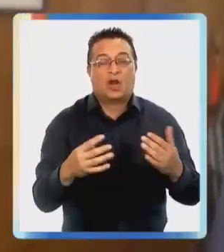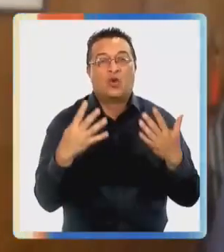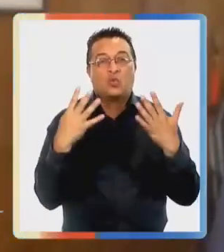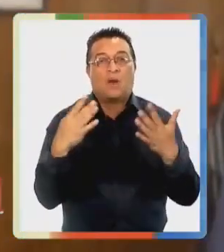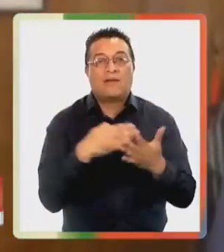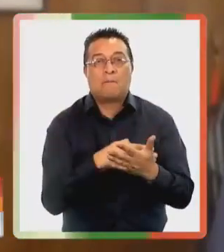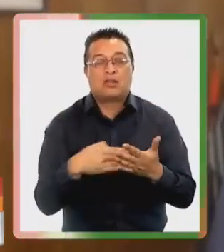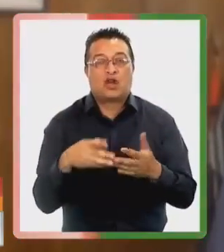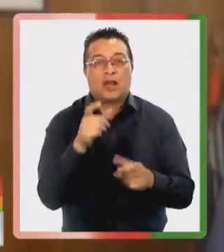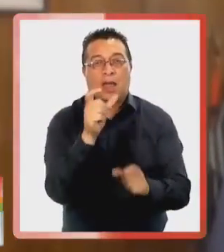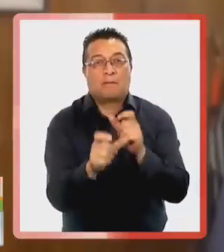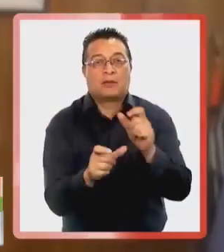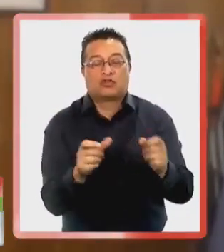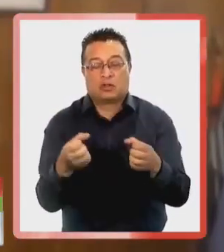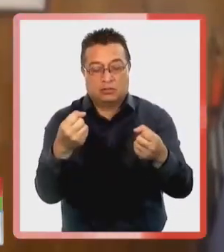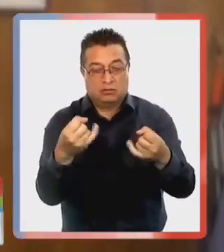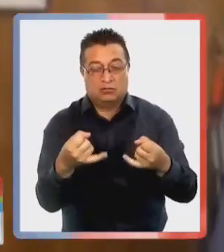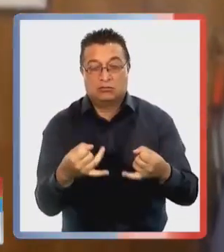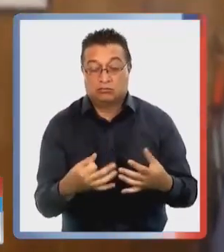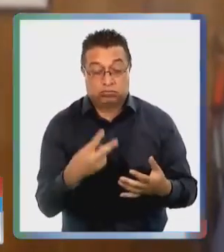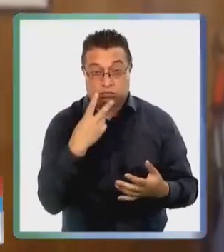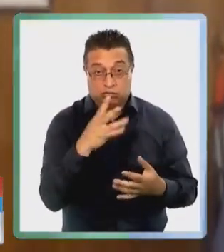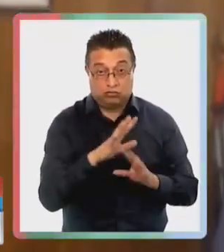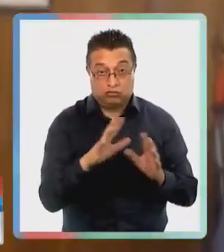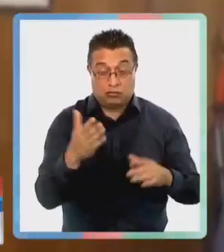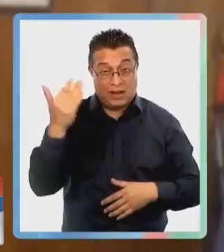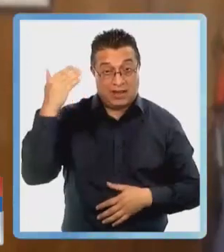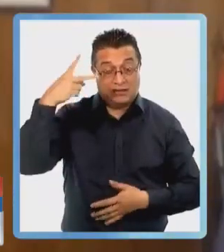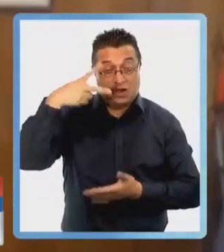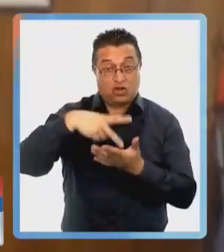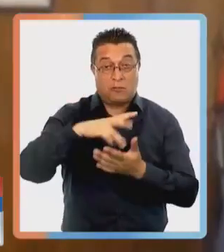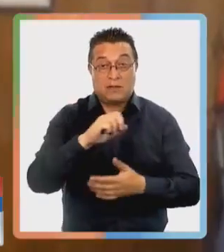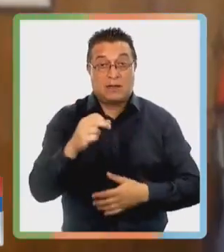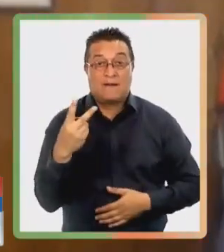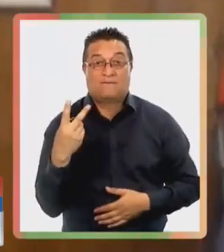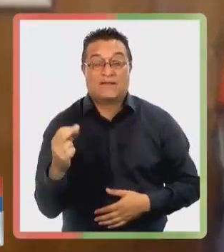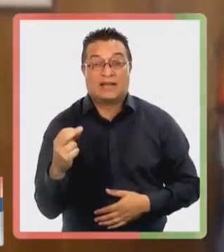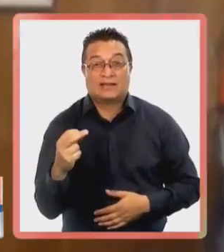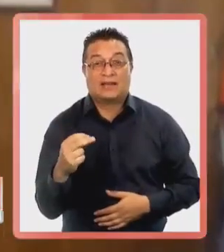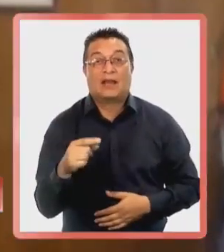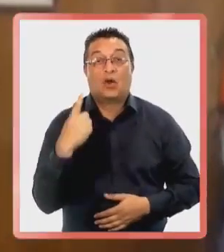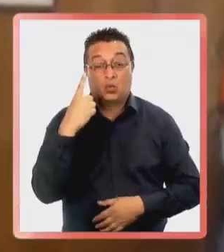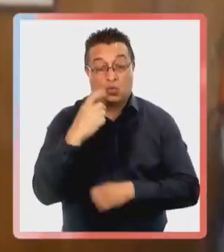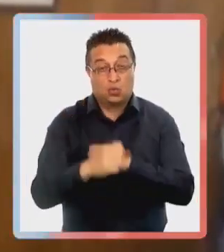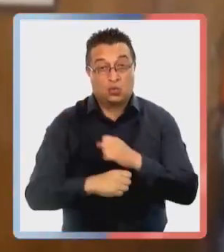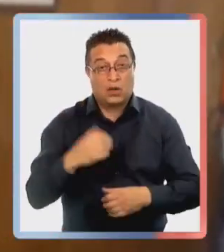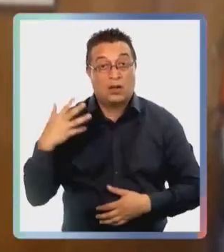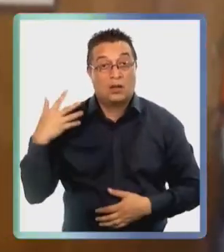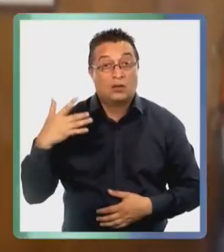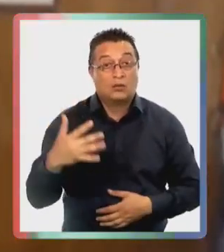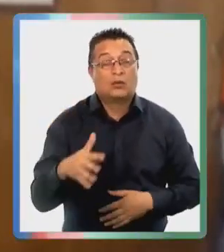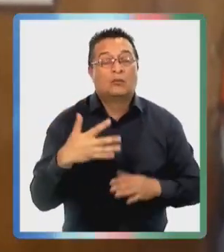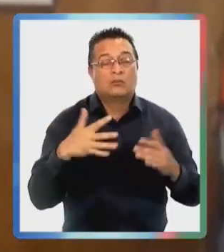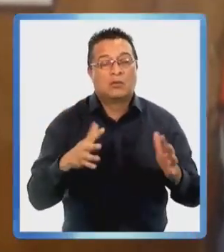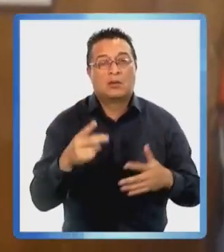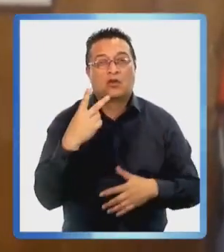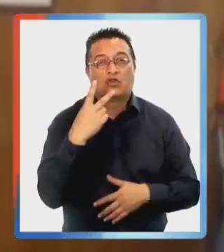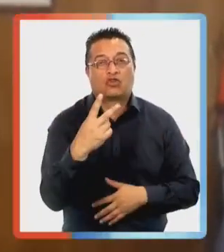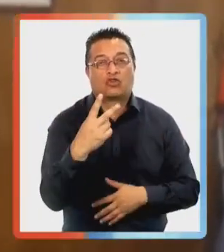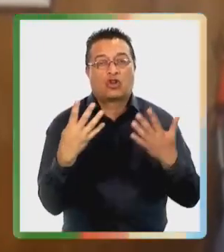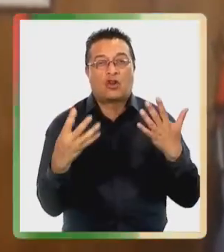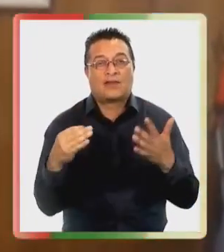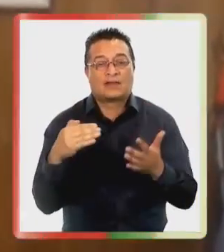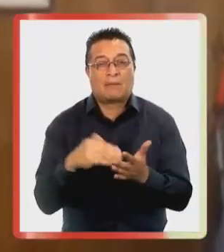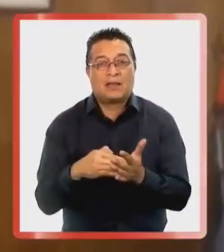cifras que no observamos desde comienzos del año 2020. Durante el último año se crearon alrededor de 290.000 puestos de trabajo, de los